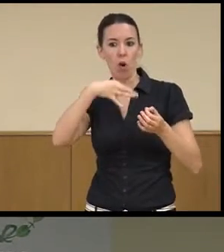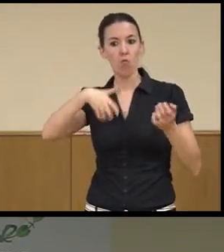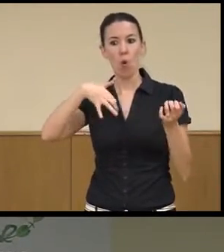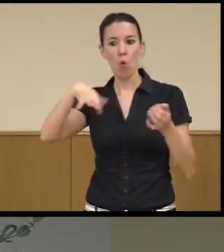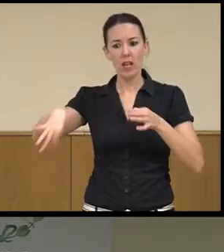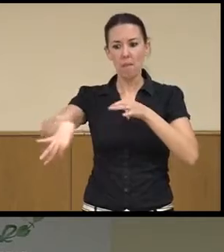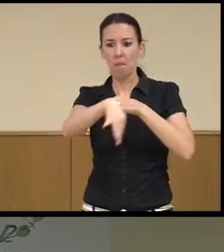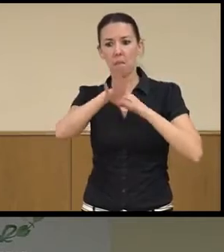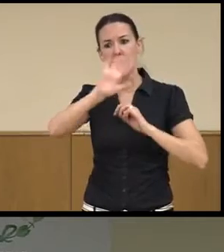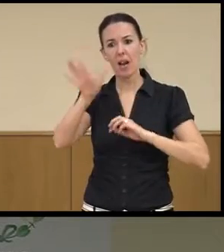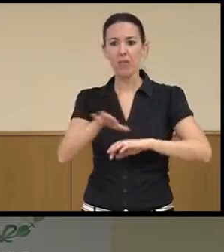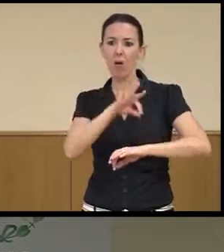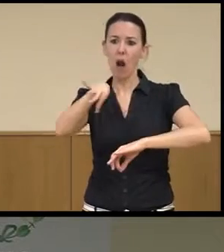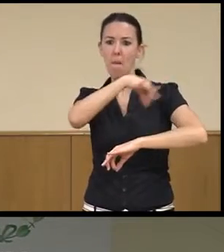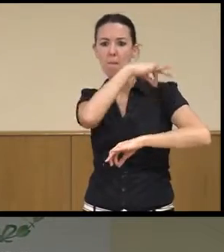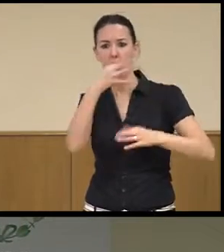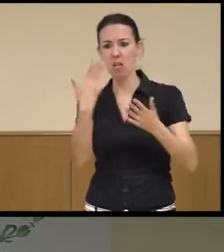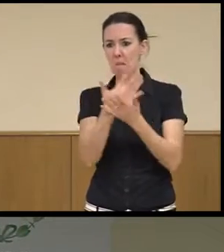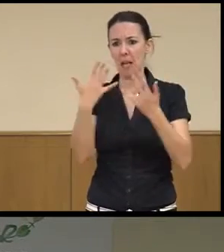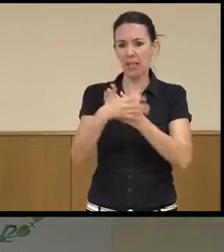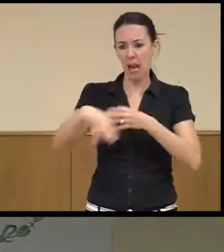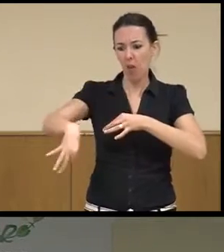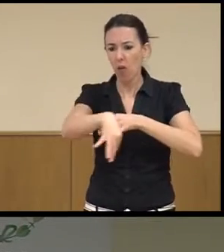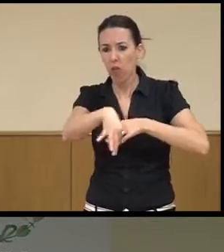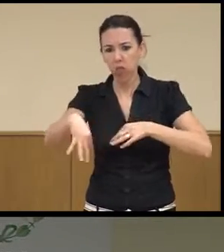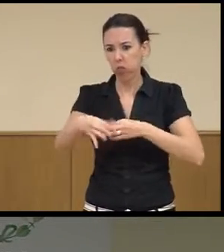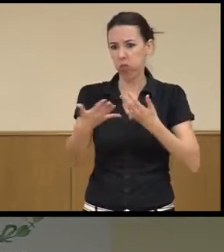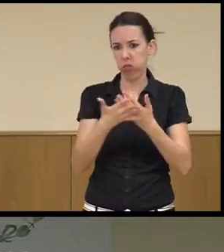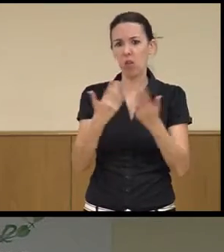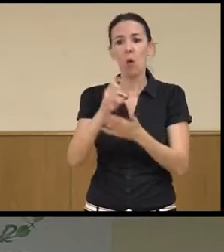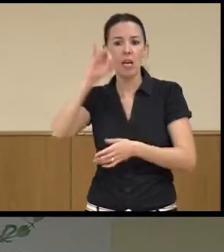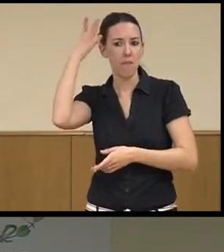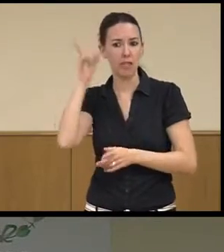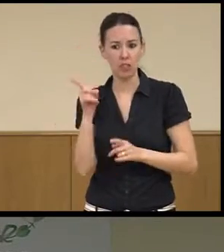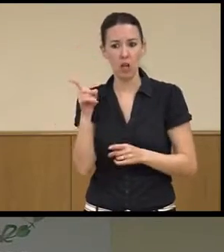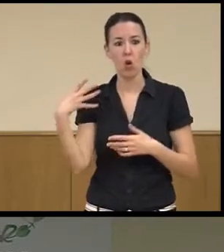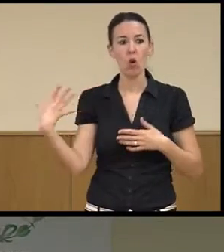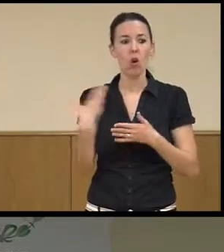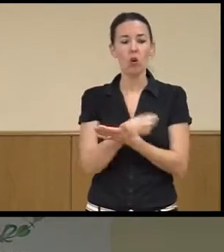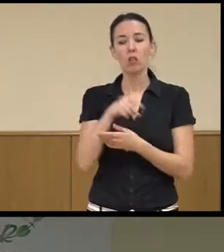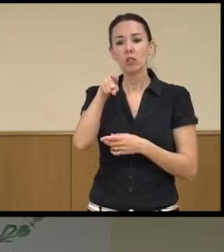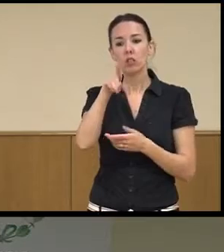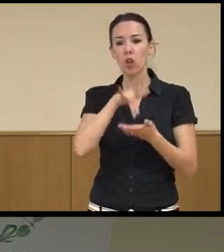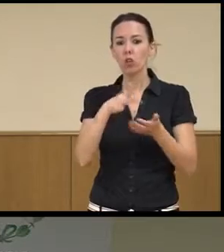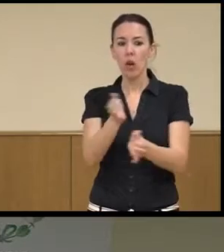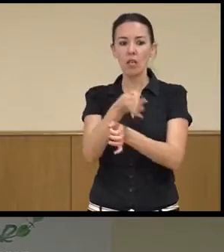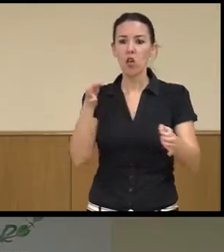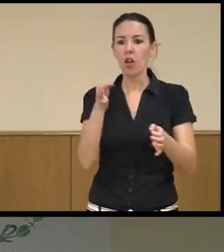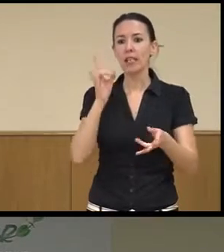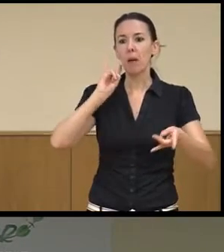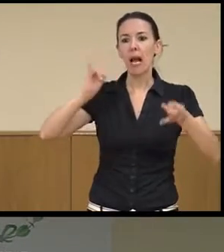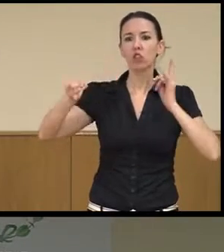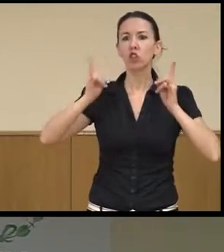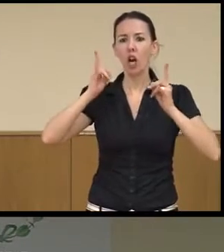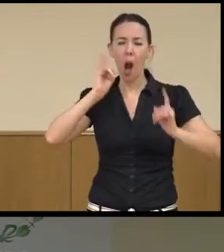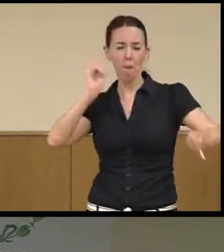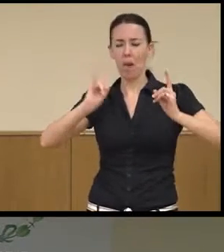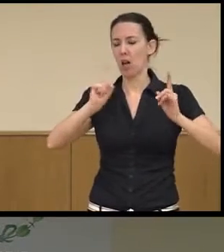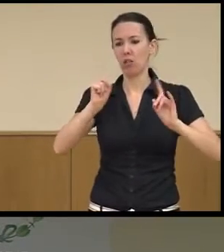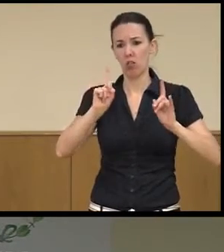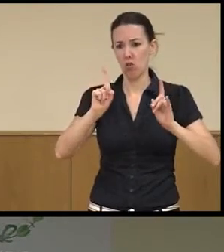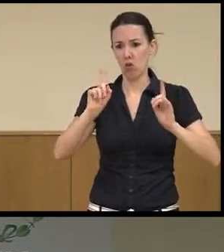violón y de lirón. Todos ellos, no obstante, son instrumentos de cámara idóneos para sonar sin aturdir en ese